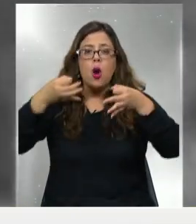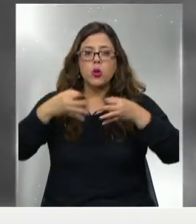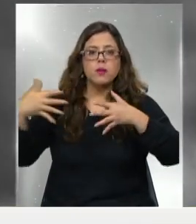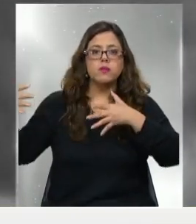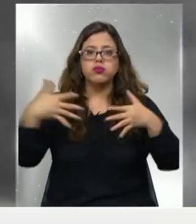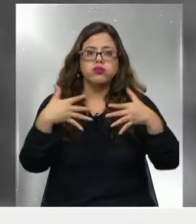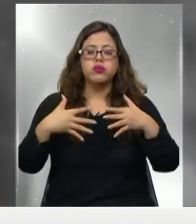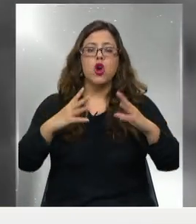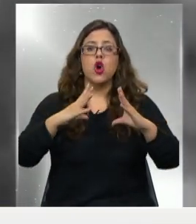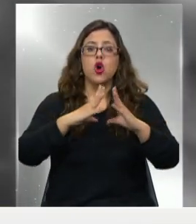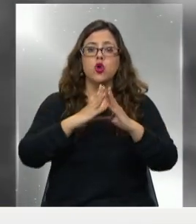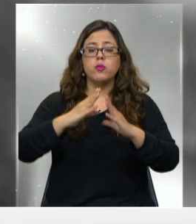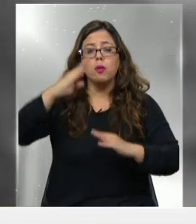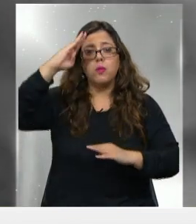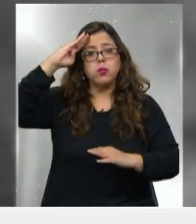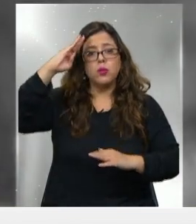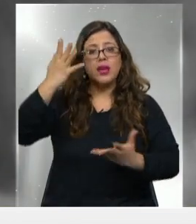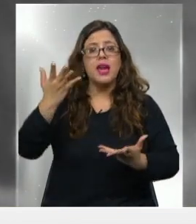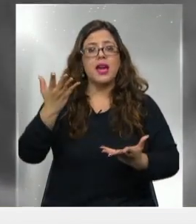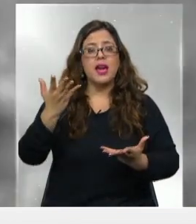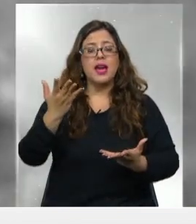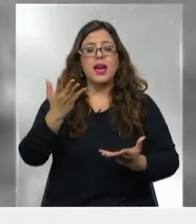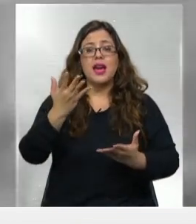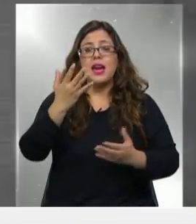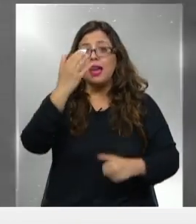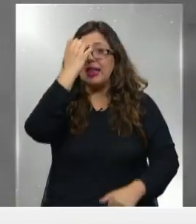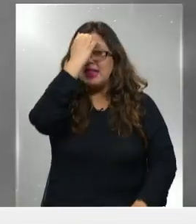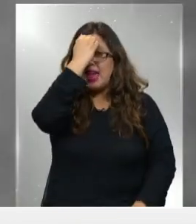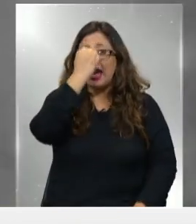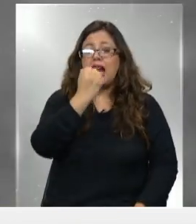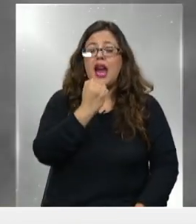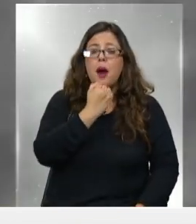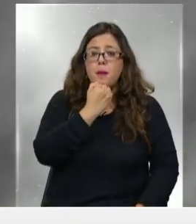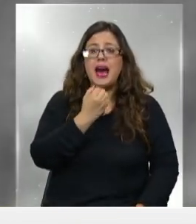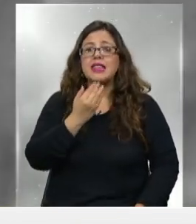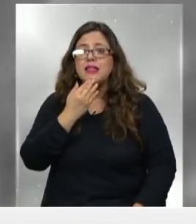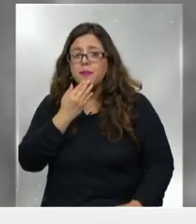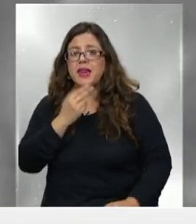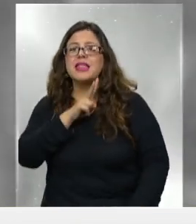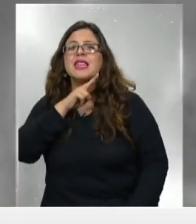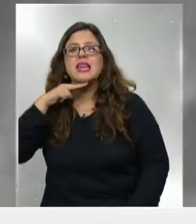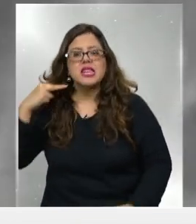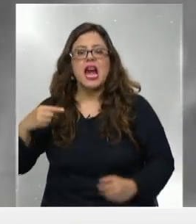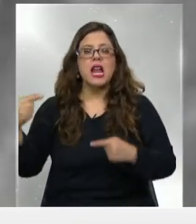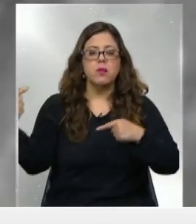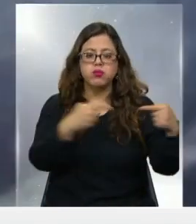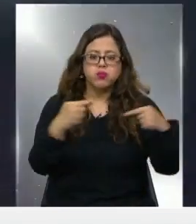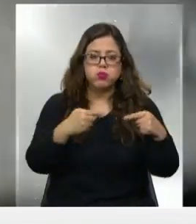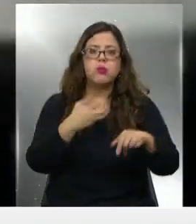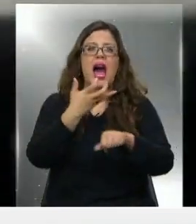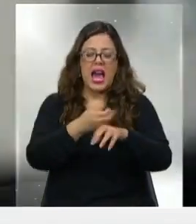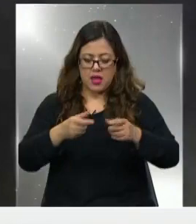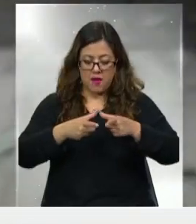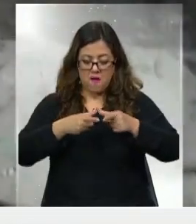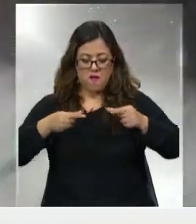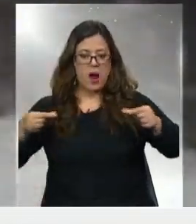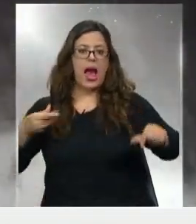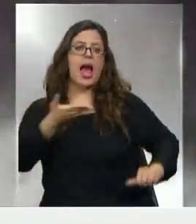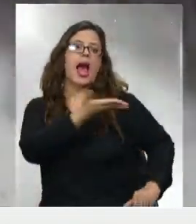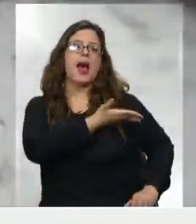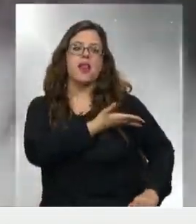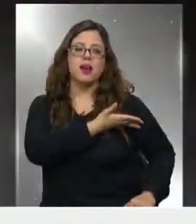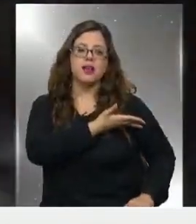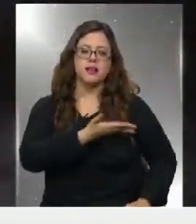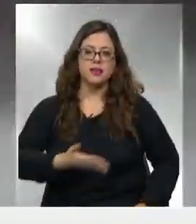entre militares de Hamás y soldados de Israel, que se han reactivado en distintos puntos de la Franja de Gaza.